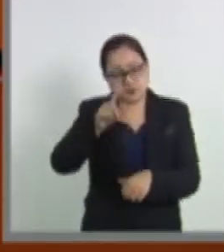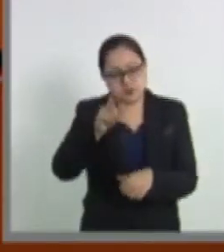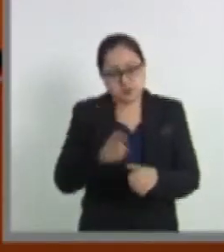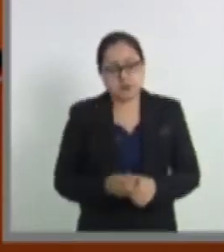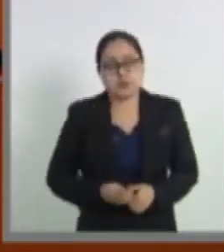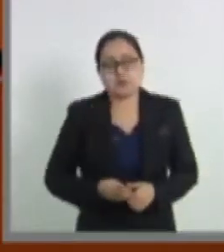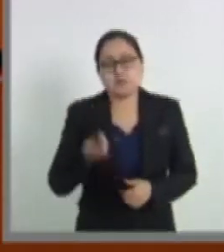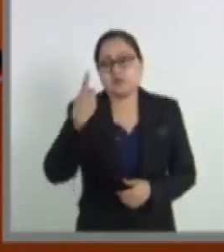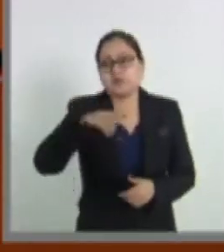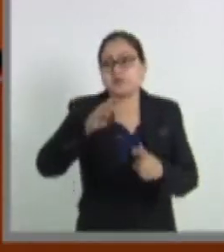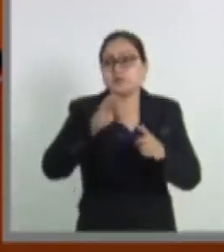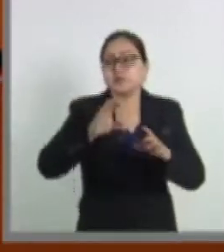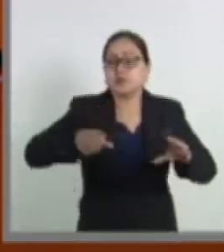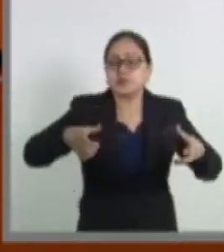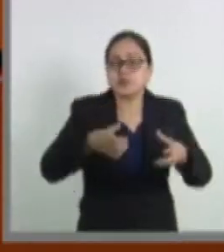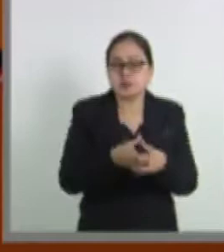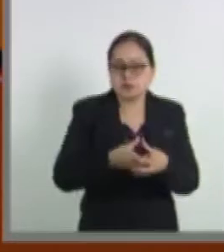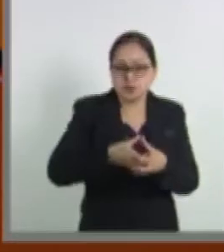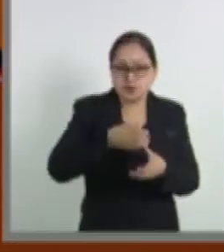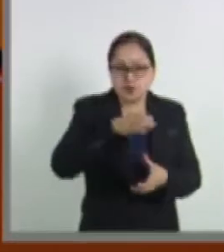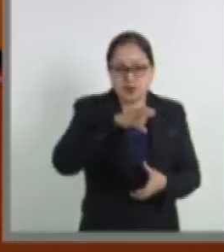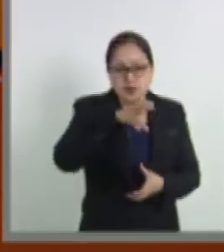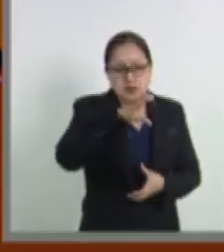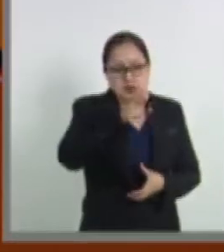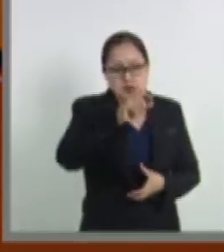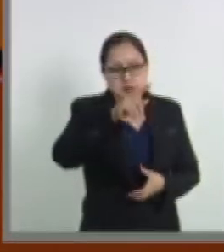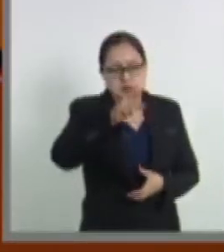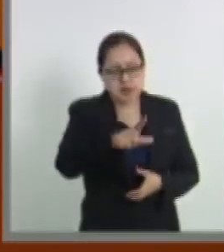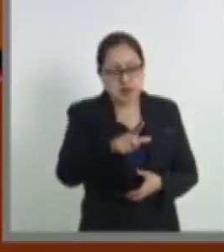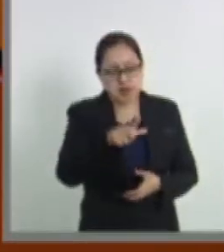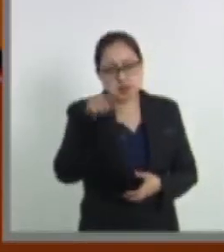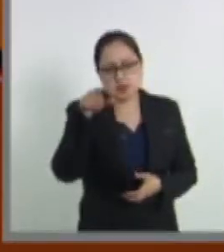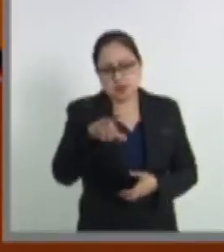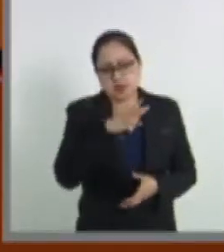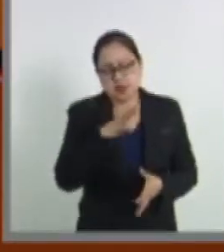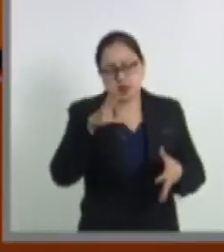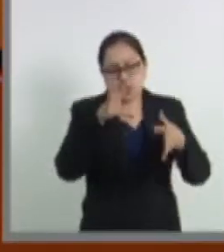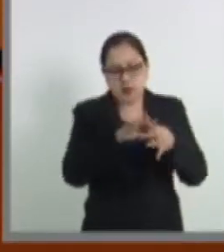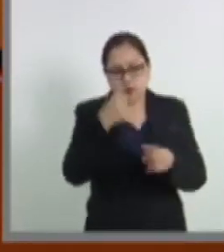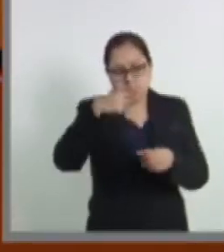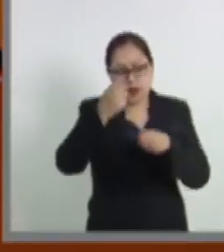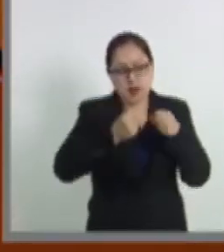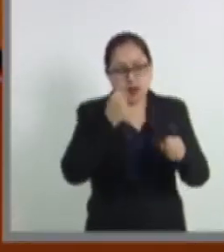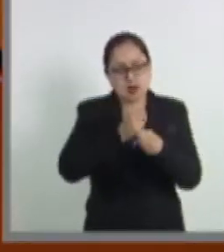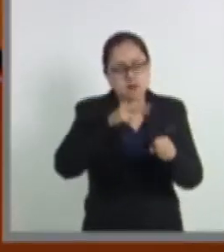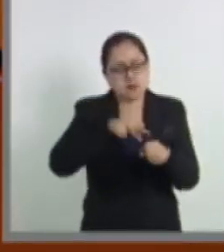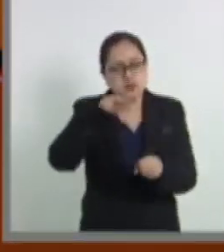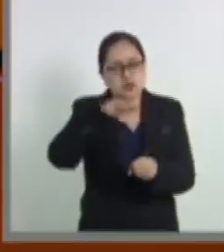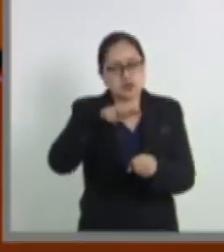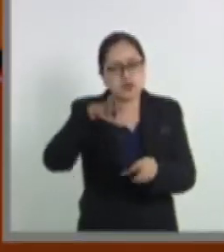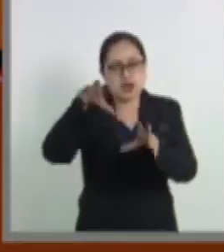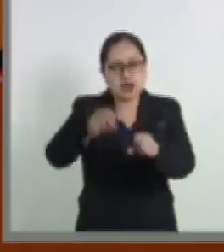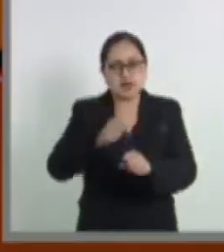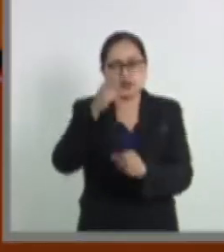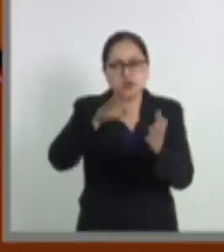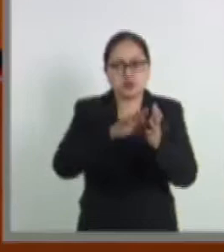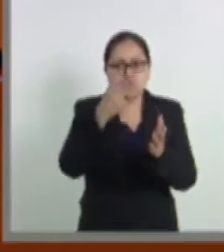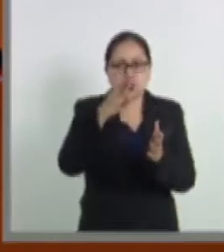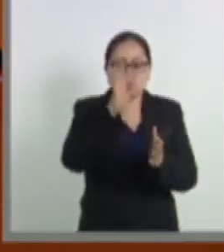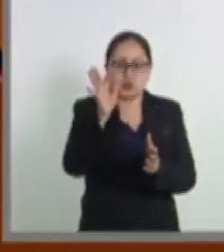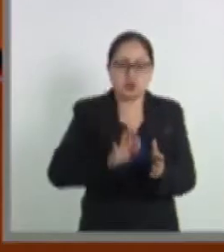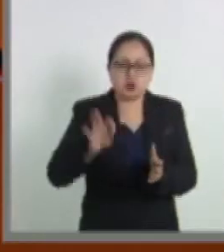para América Latina y el Caribe, la CEPAL, para 2018 se tiene previsto que alcance un crecimiento del